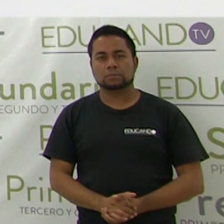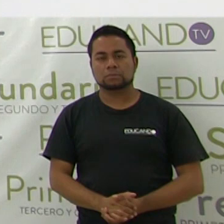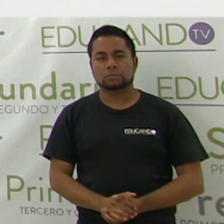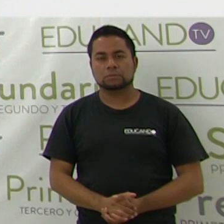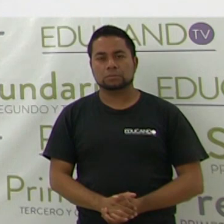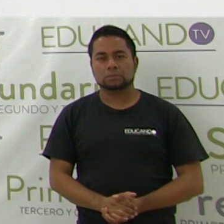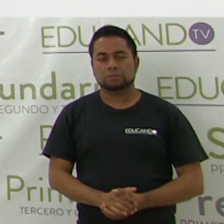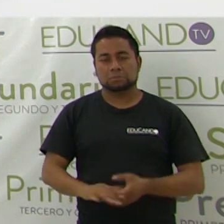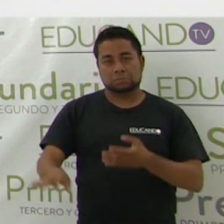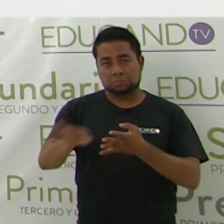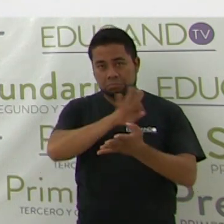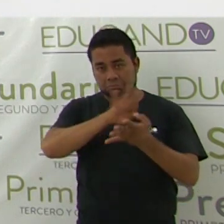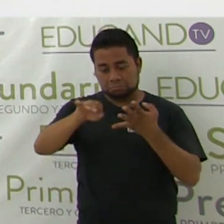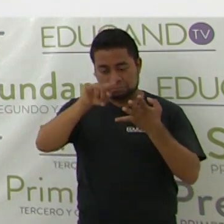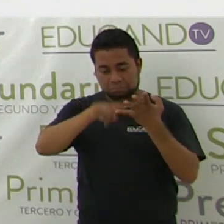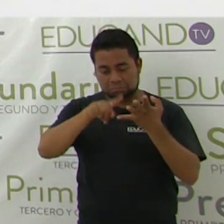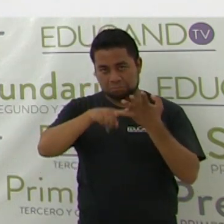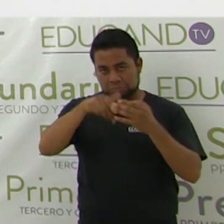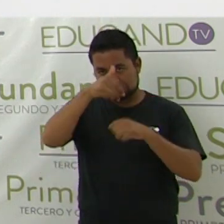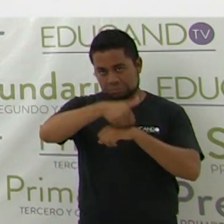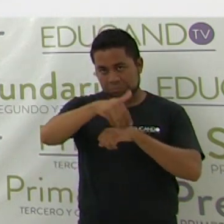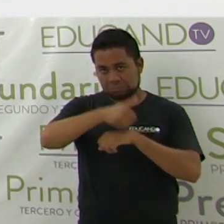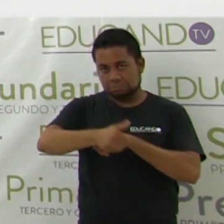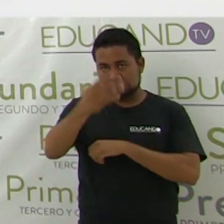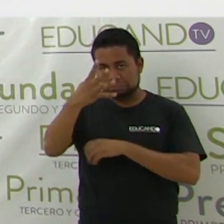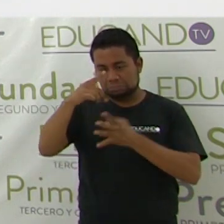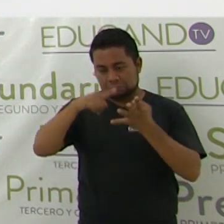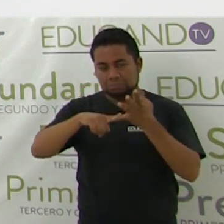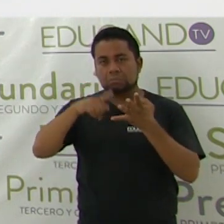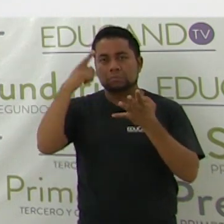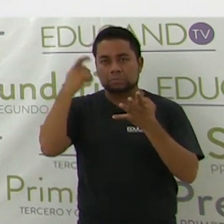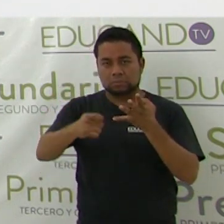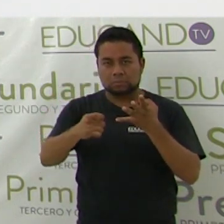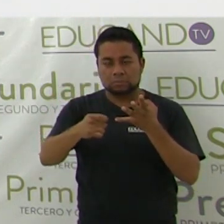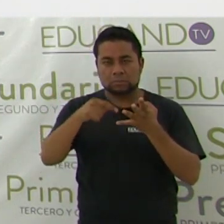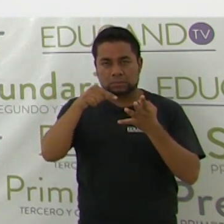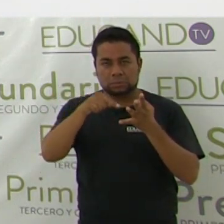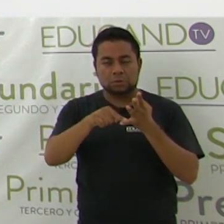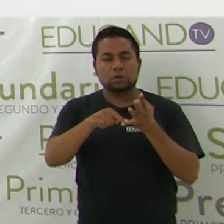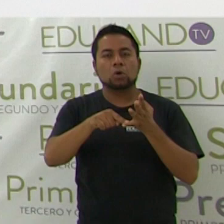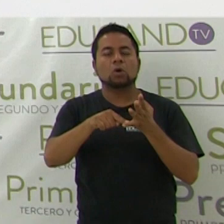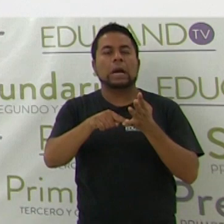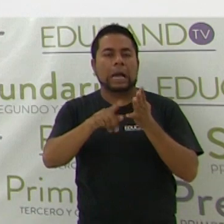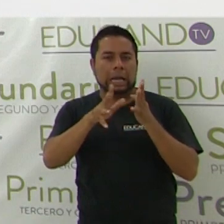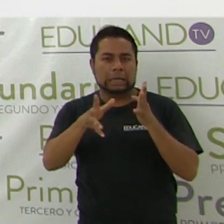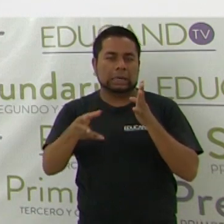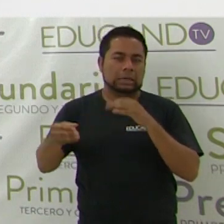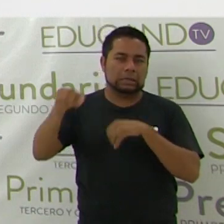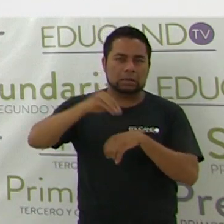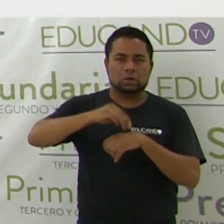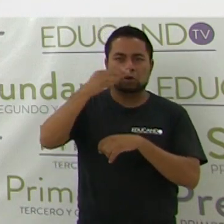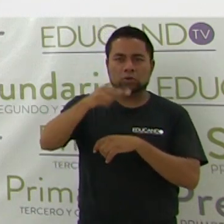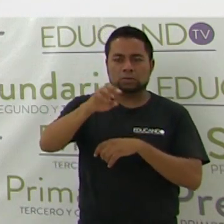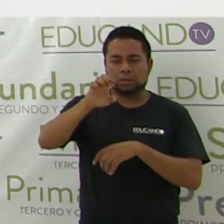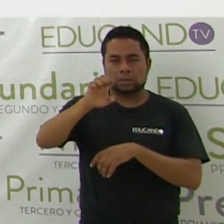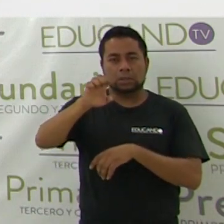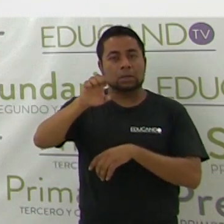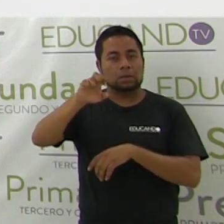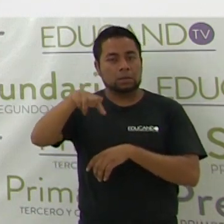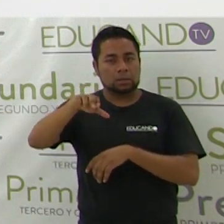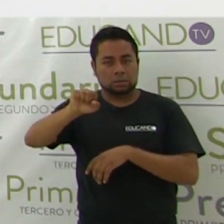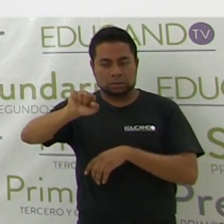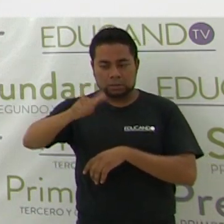Y por último, el otro apartado, ahí sí ya puse el nombre de mi ensayo, que es